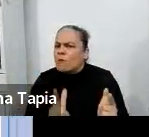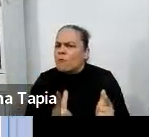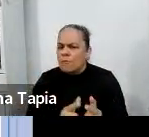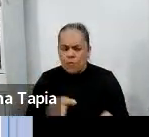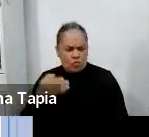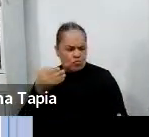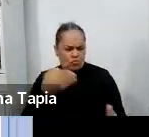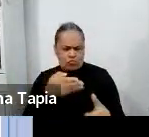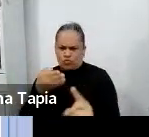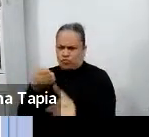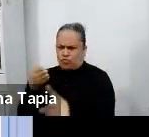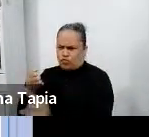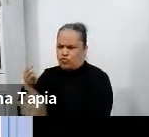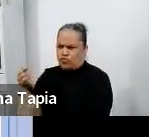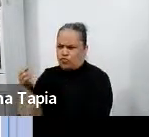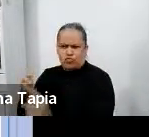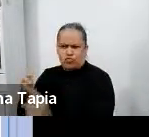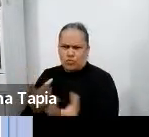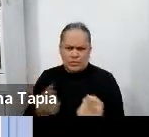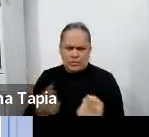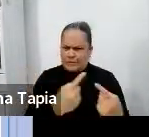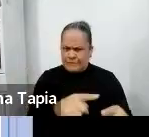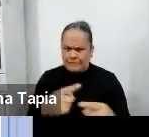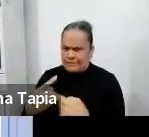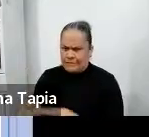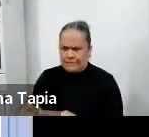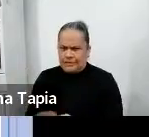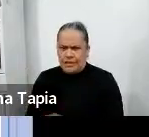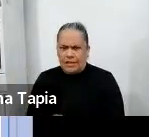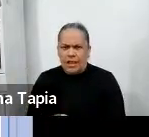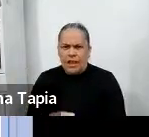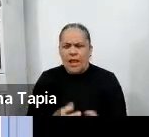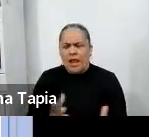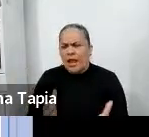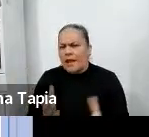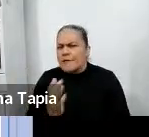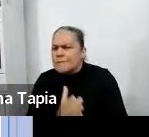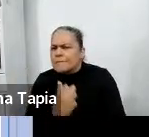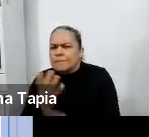institucional, escucharlos, acompañarlos y entenderlos.